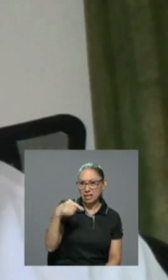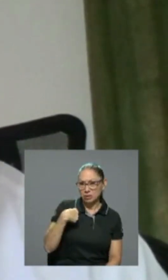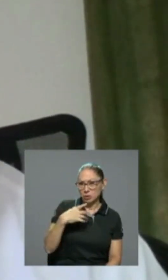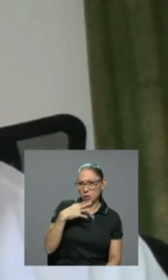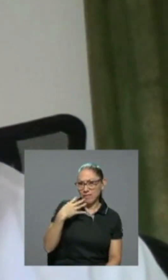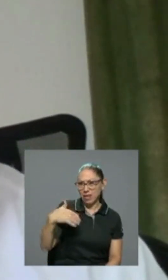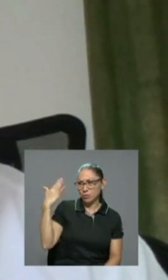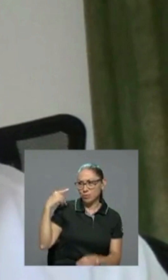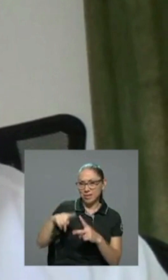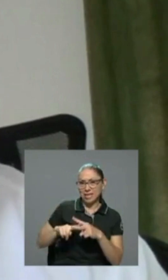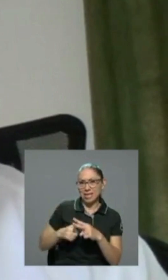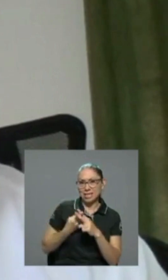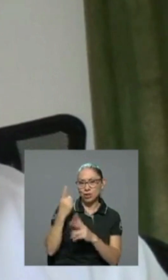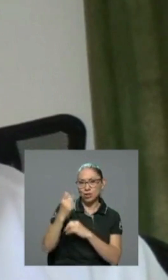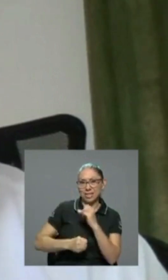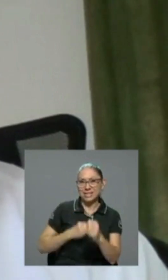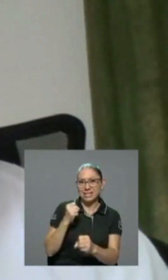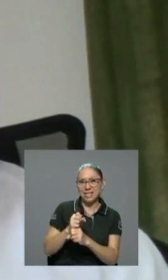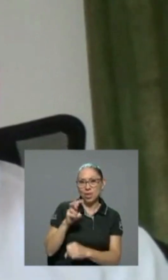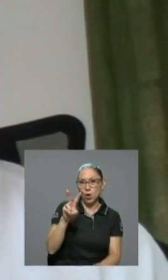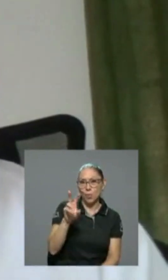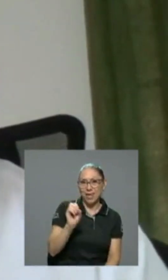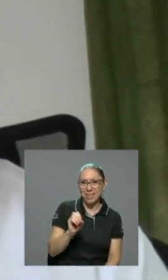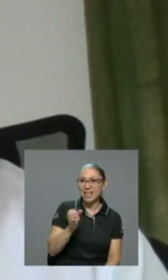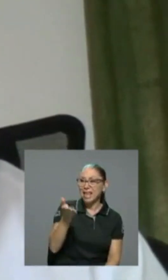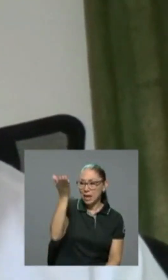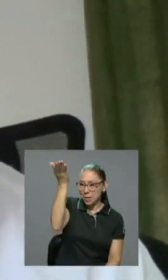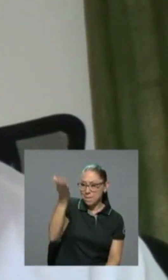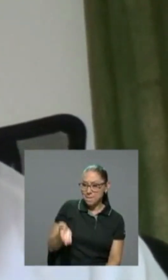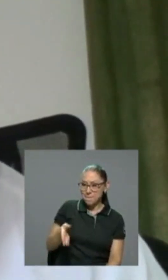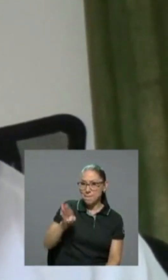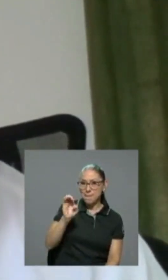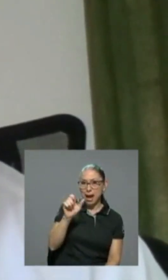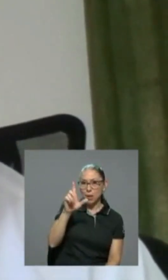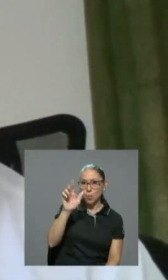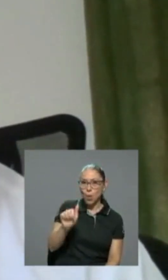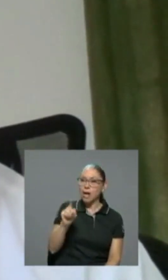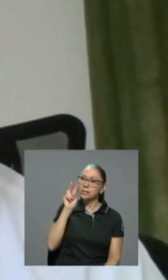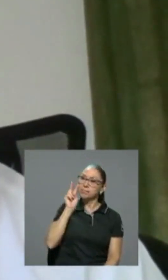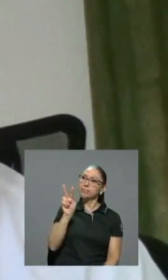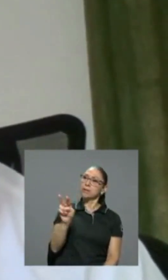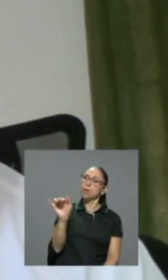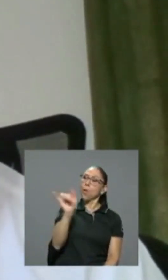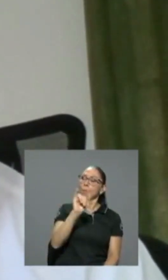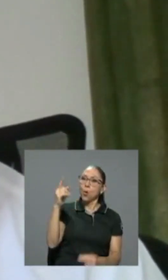siglo XX, se construye como héroe nacional de Panamá.